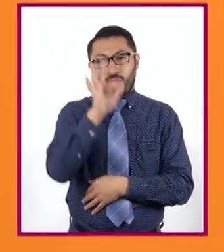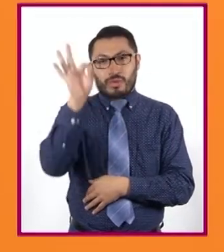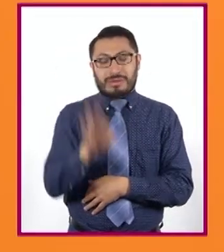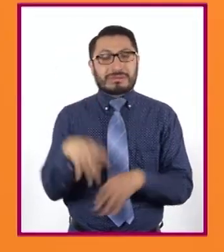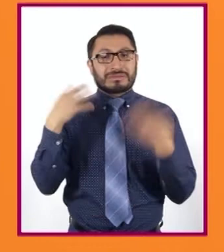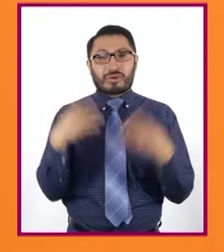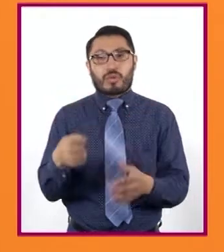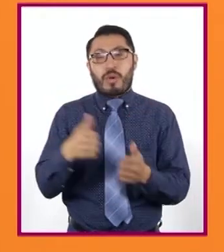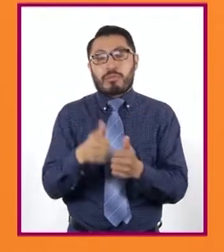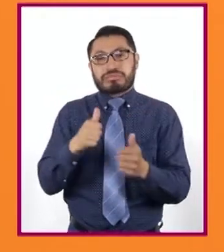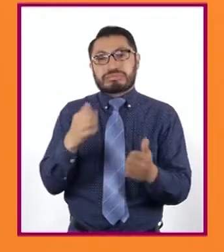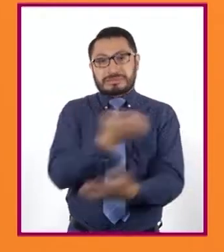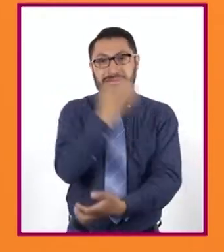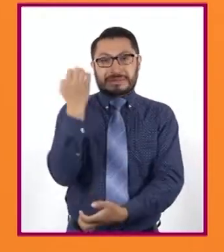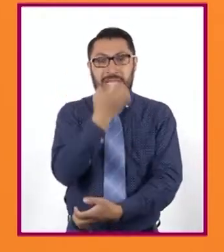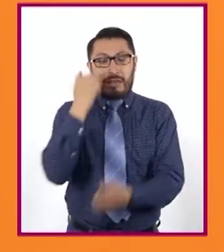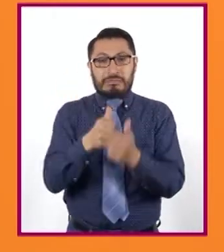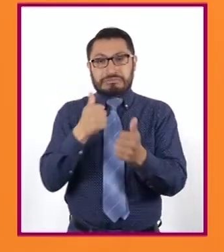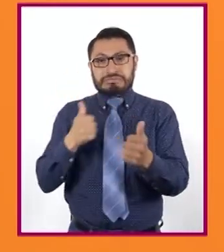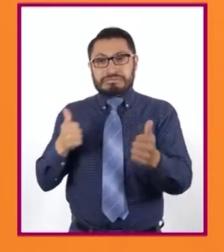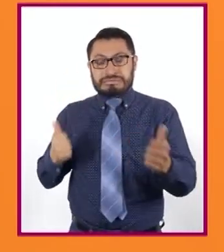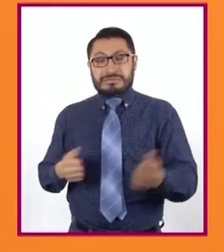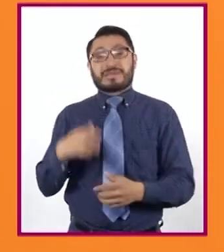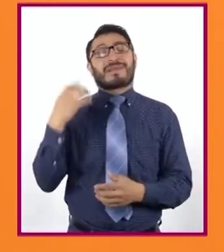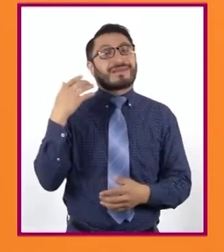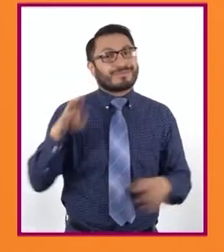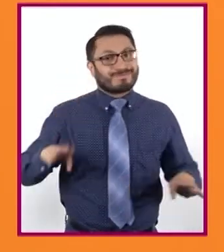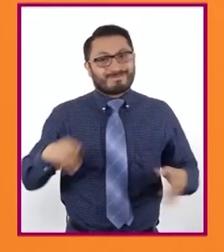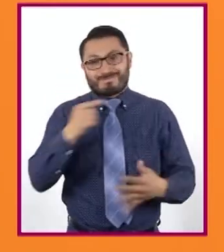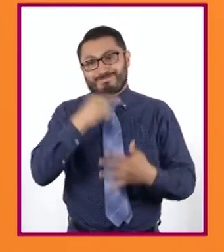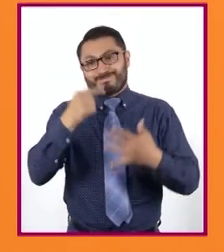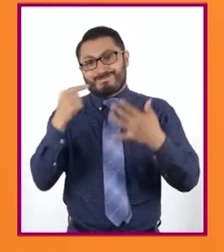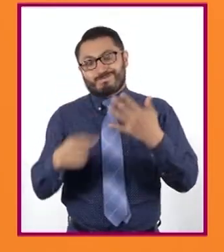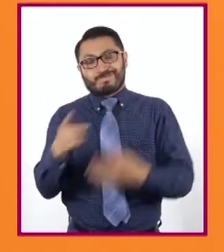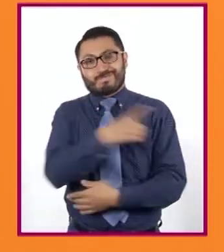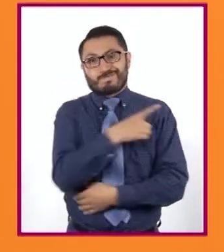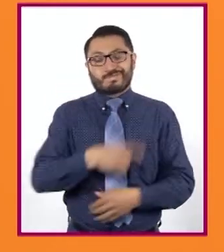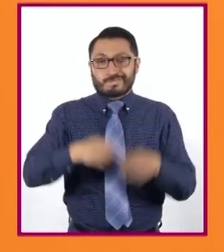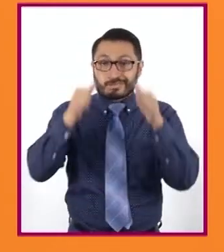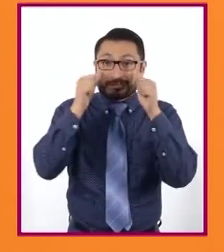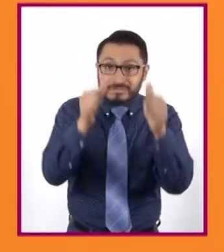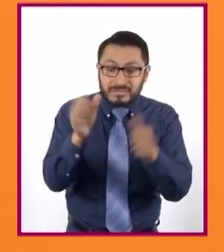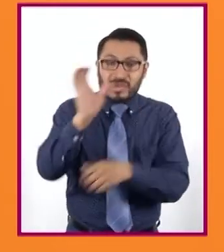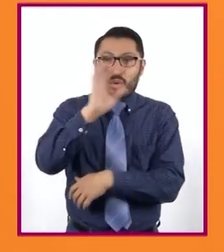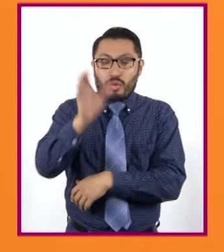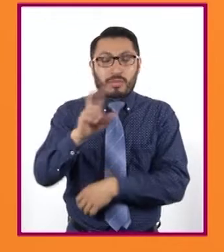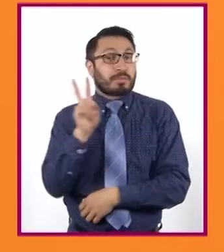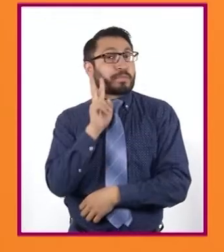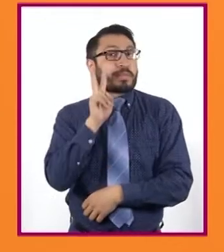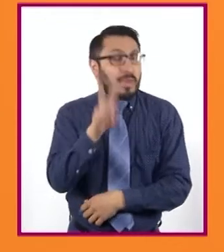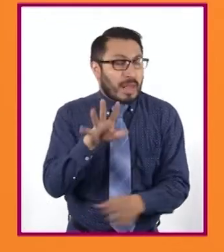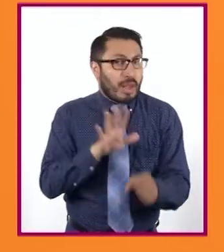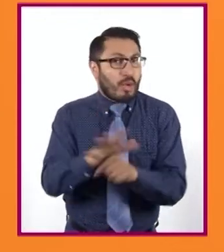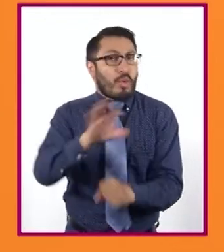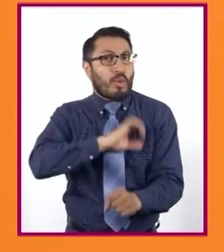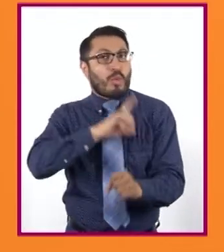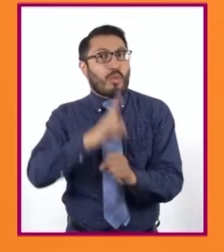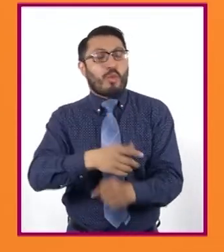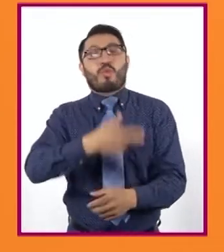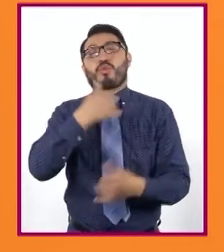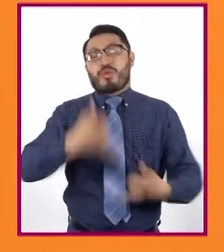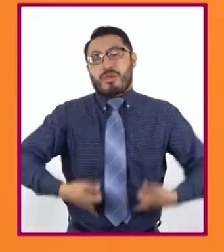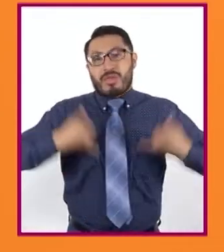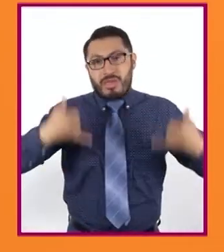Las condiciones que acabamos de presentar deben tomarse en cuenta cuando pensamos en las posibilidades de las y los